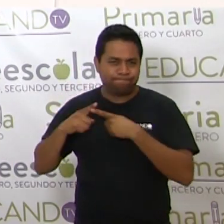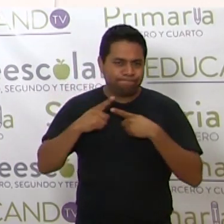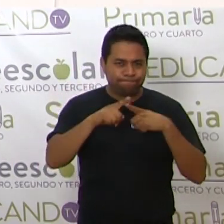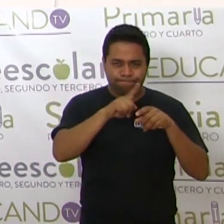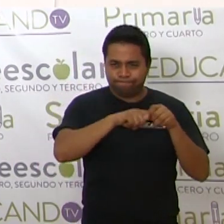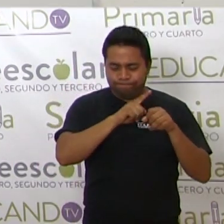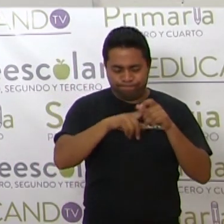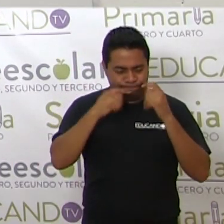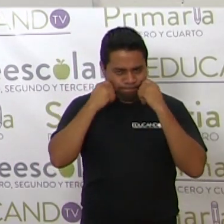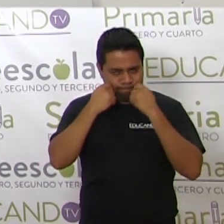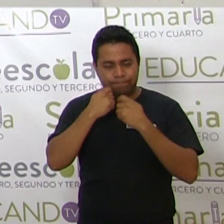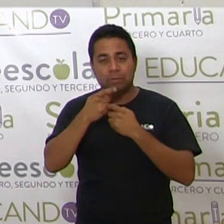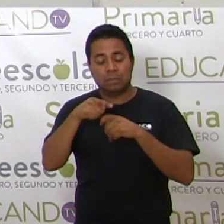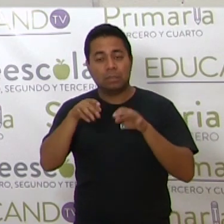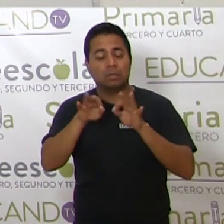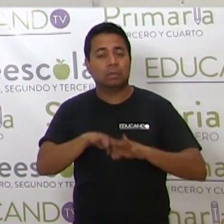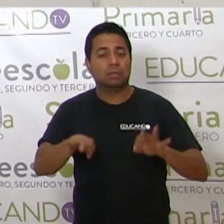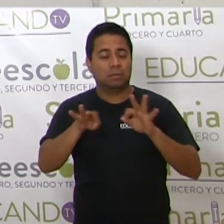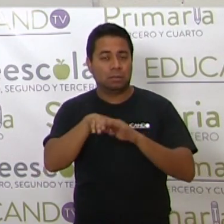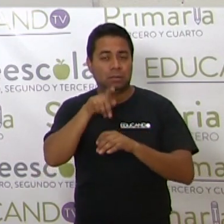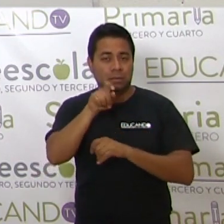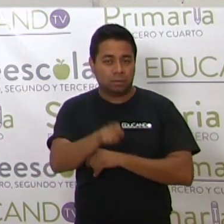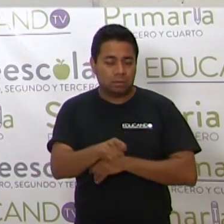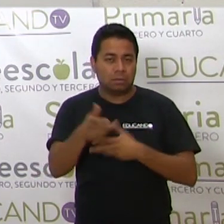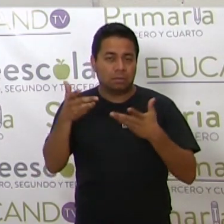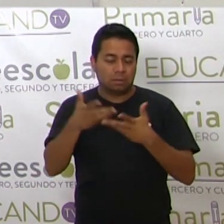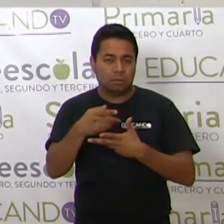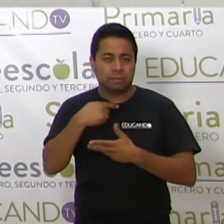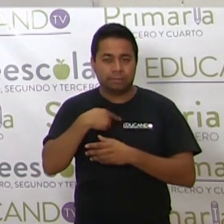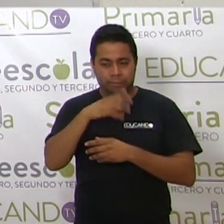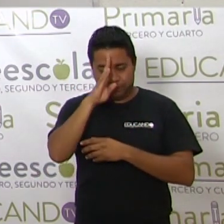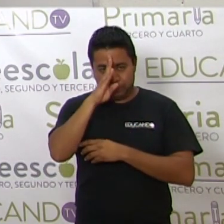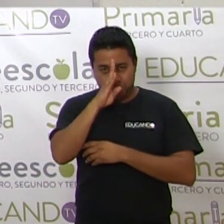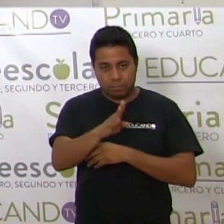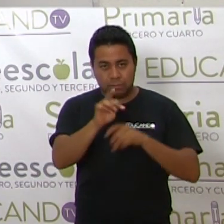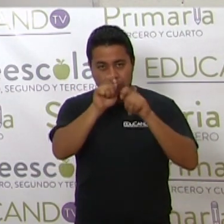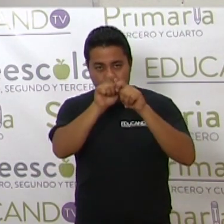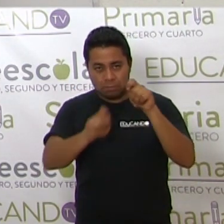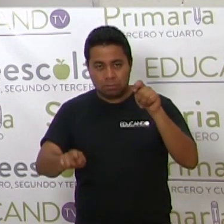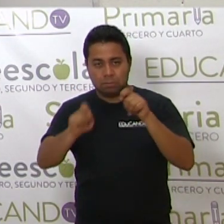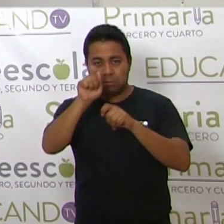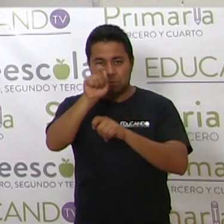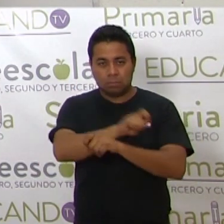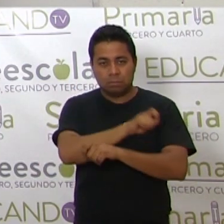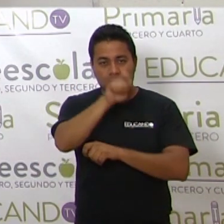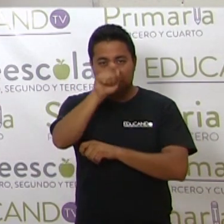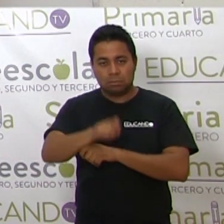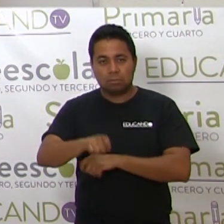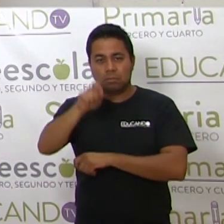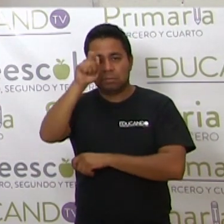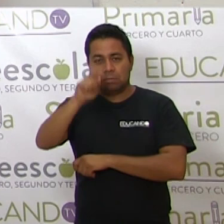importante acuérdate es ir haciendo mis líneas lo mas